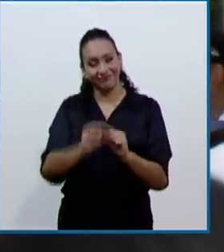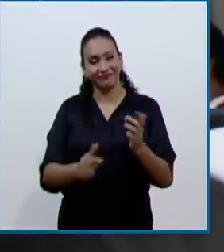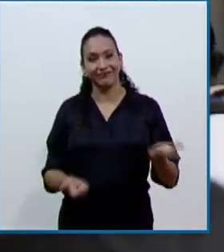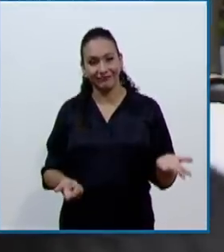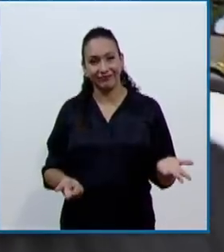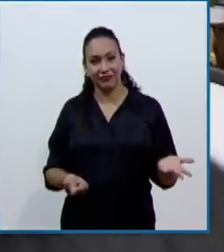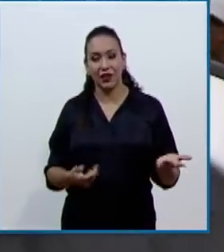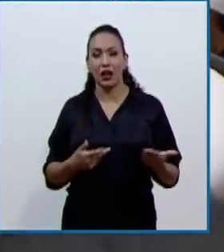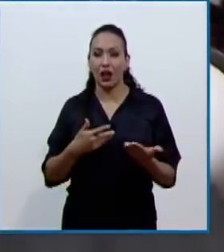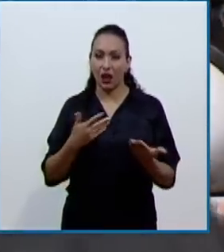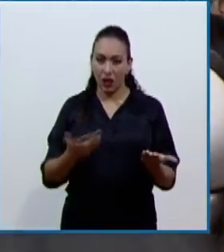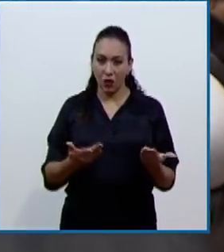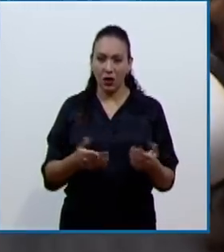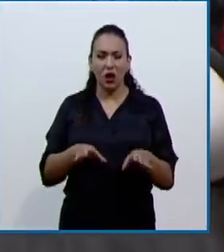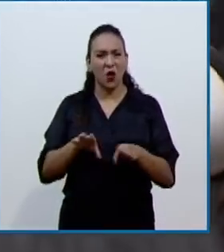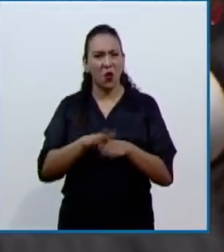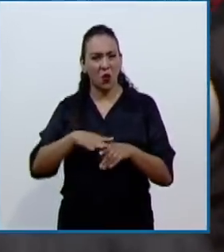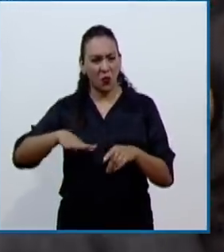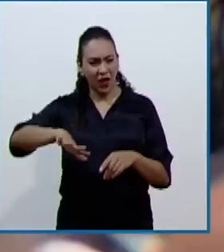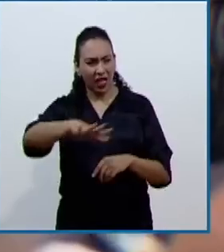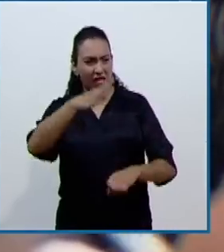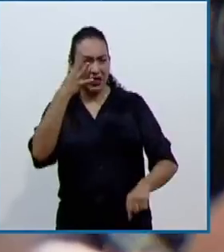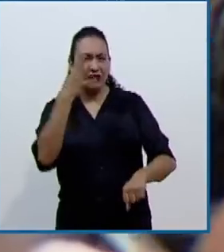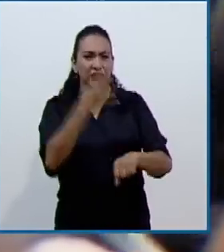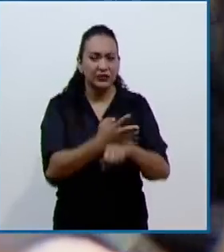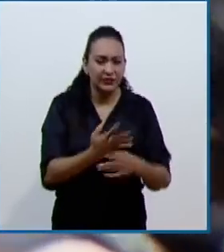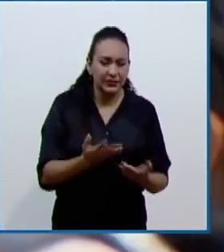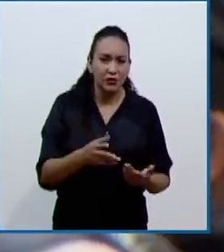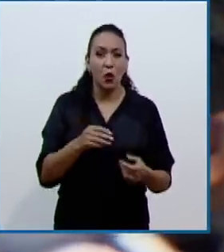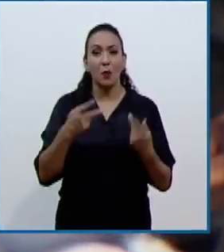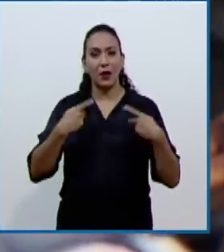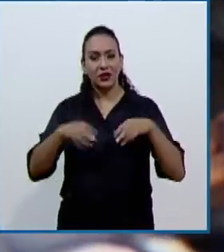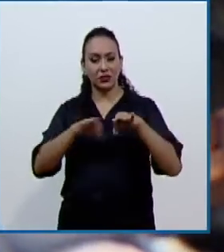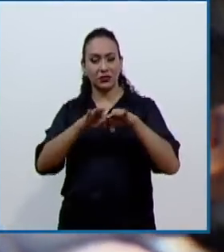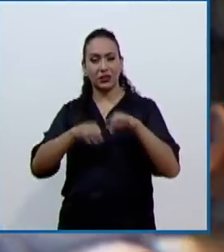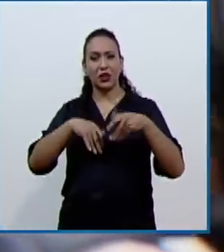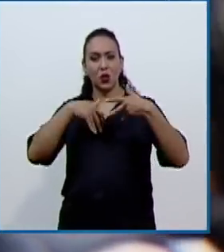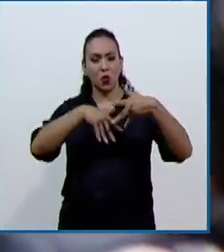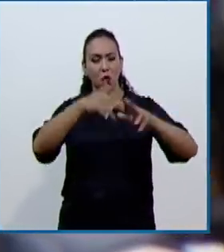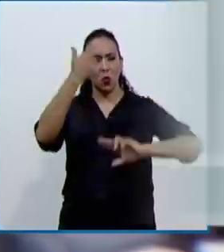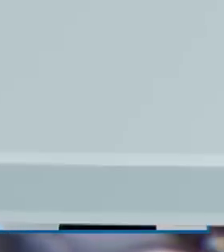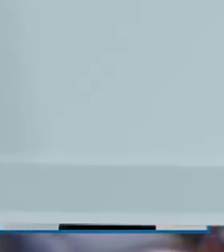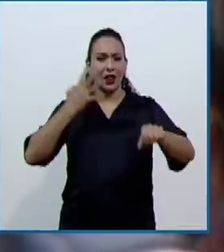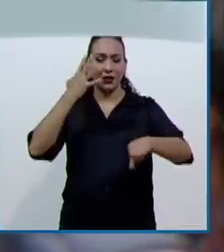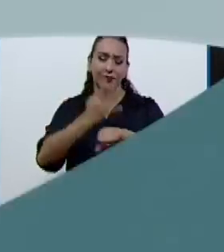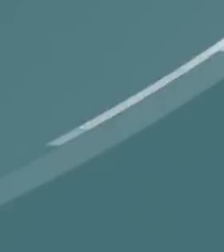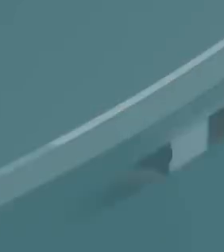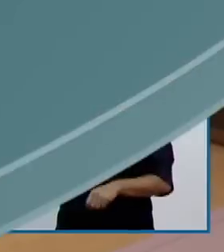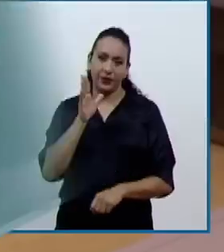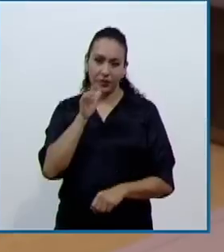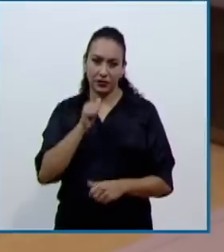que justifique una sanción masiva ni a titulares ni a trabajadores en paro.